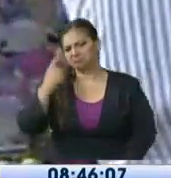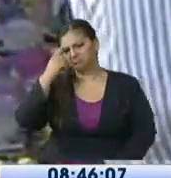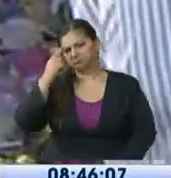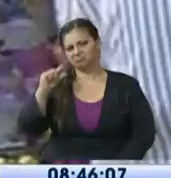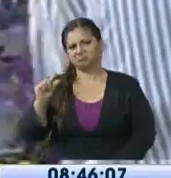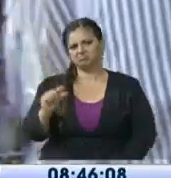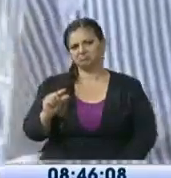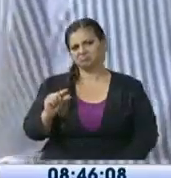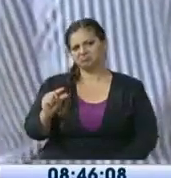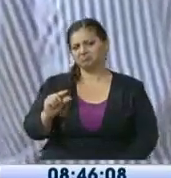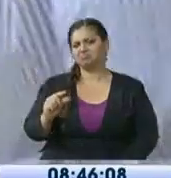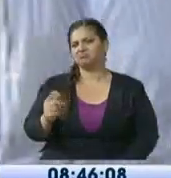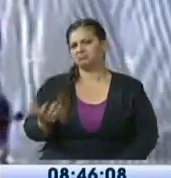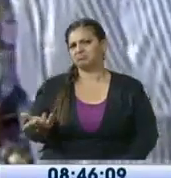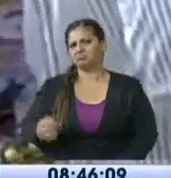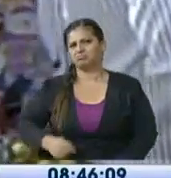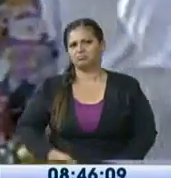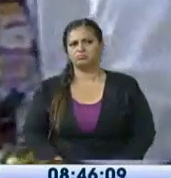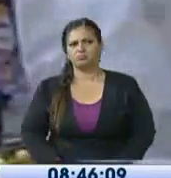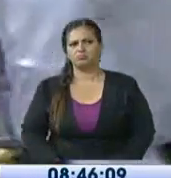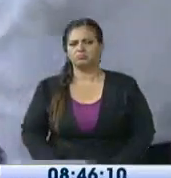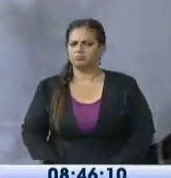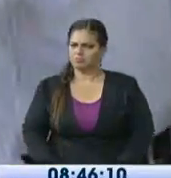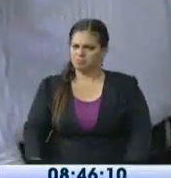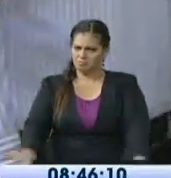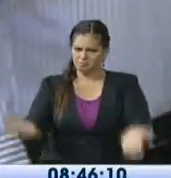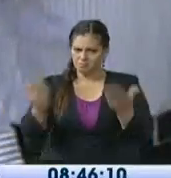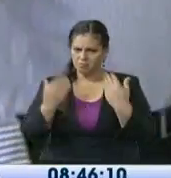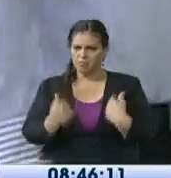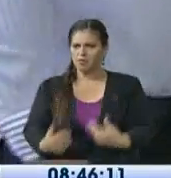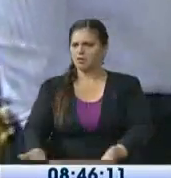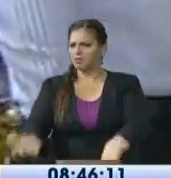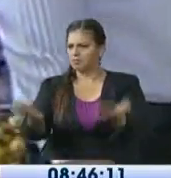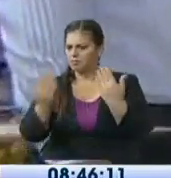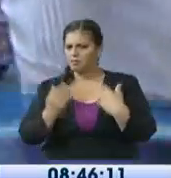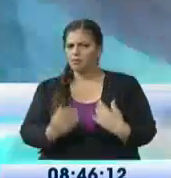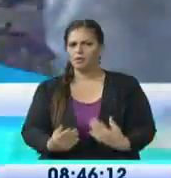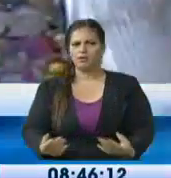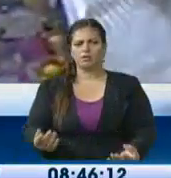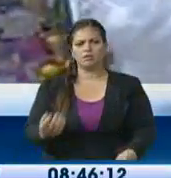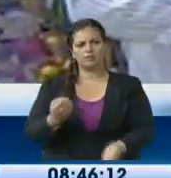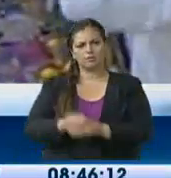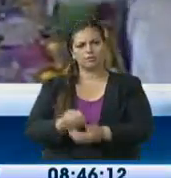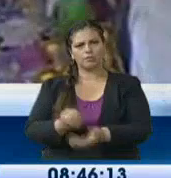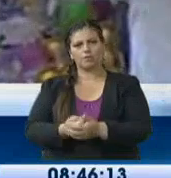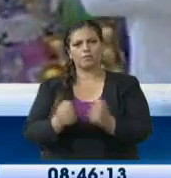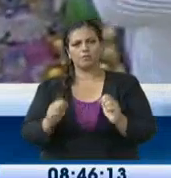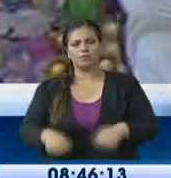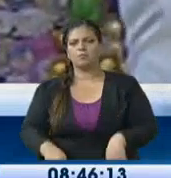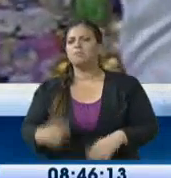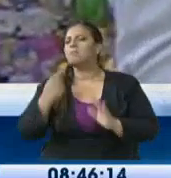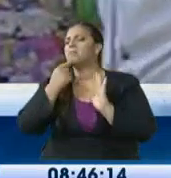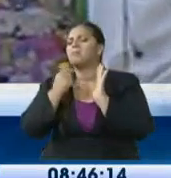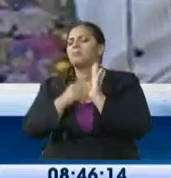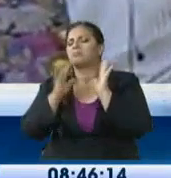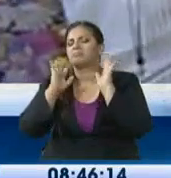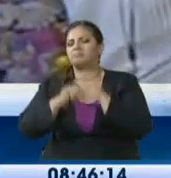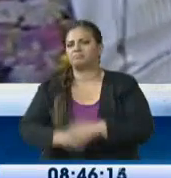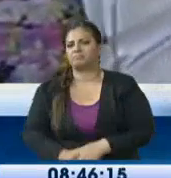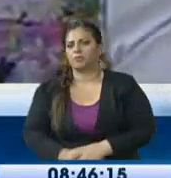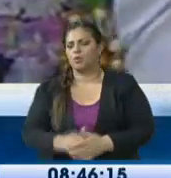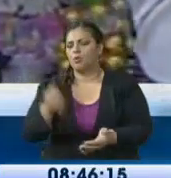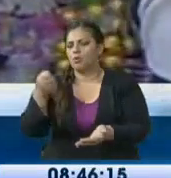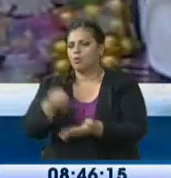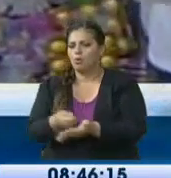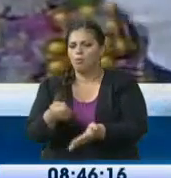muy cómodos para aquí el público, que nos visiten y vengan, que el primer año estamos aquí, Dios. Y si, por ejemplo, yo vengo y le compro varios artículos,